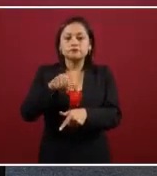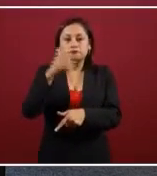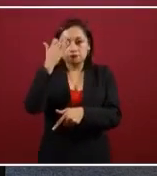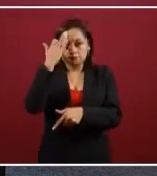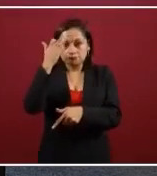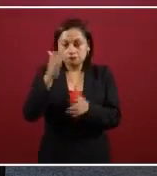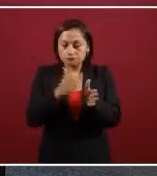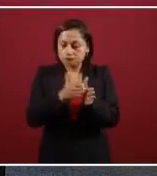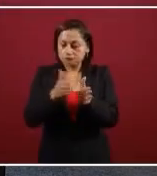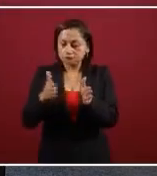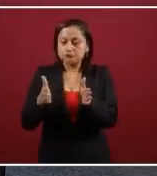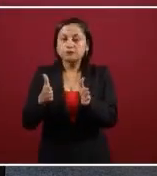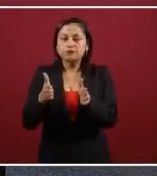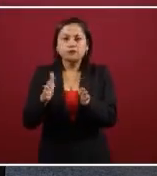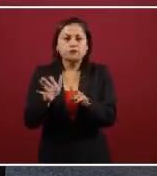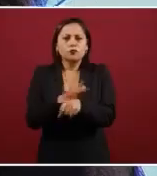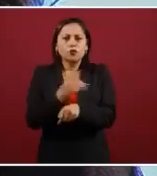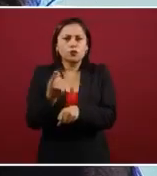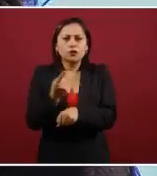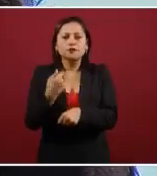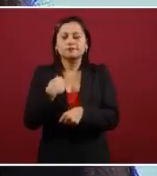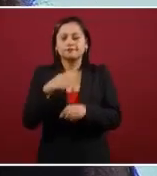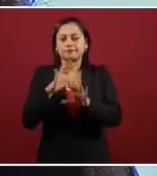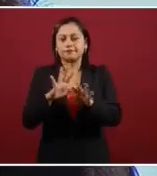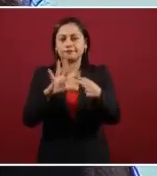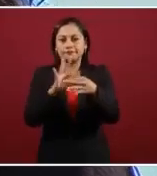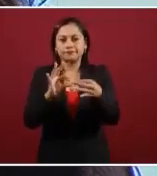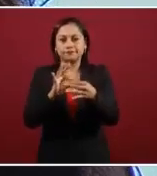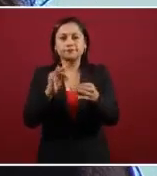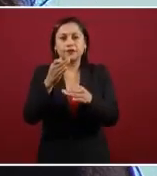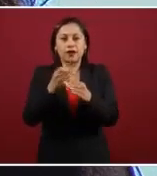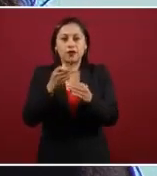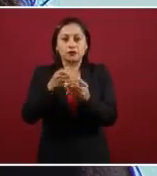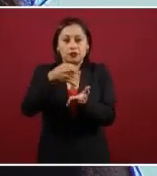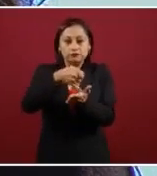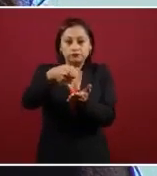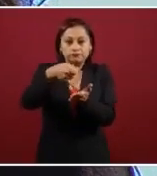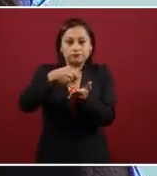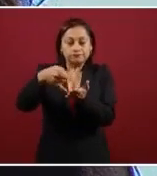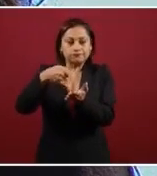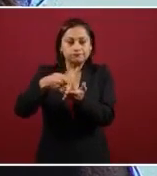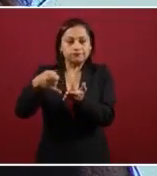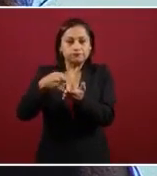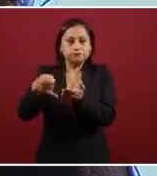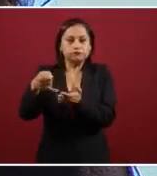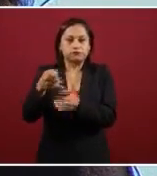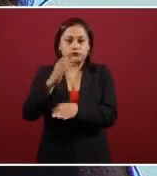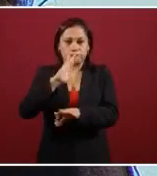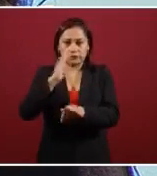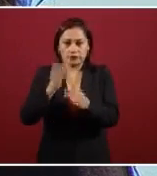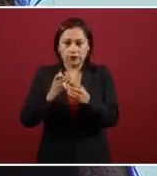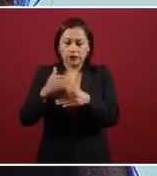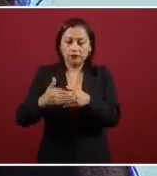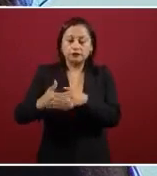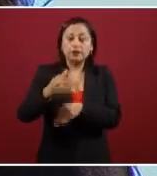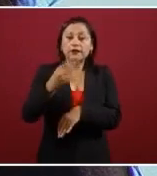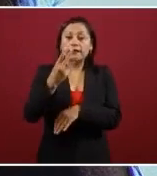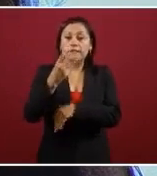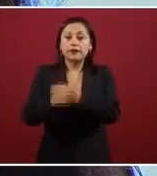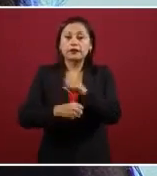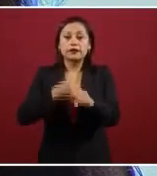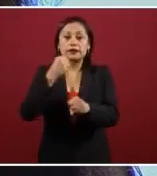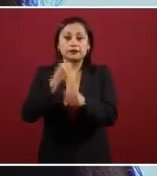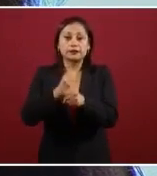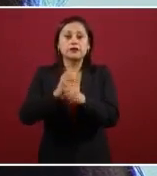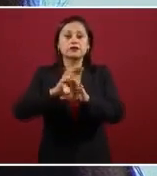tiempo estoy diciendo porque ahora tenemos la milpa, en tres años tendremos ya algunas plantaciones ensayando,